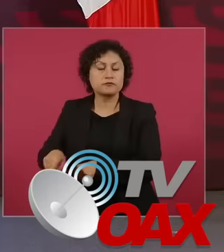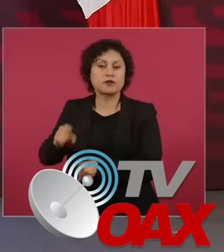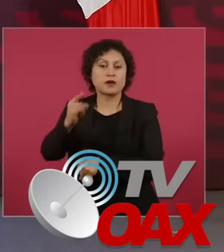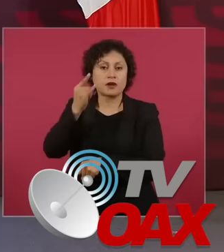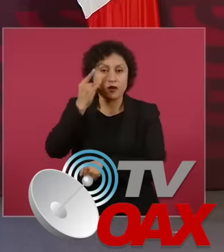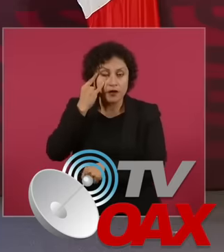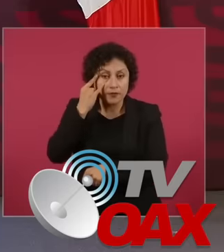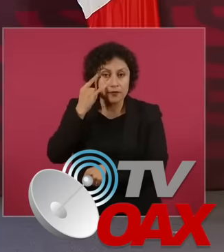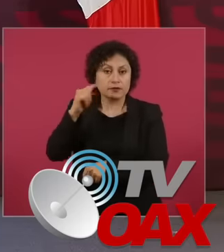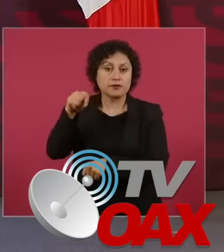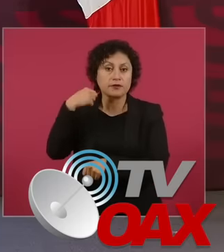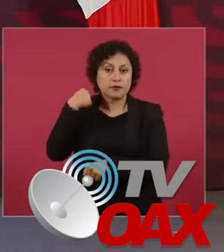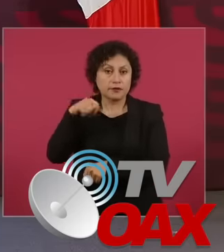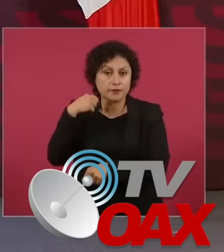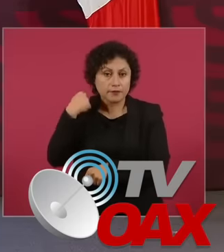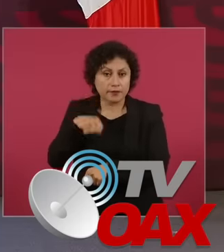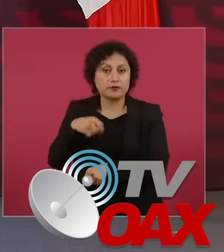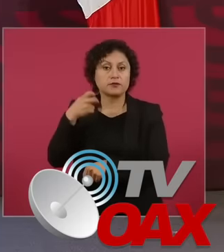2,500,000 barriles diarios.